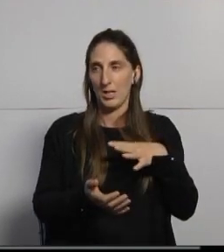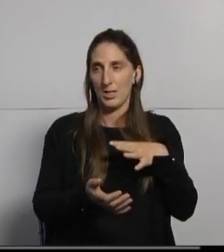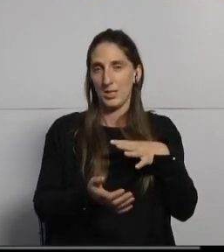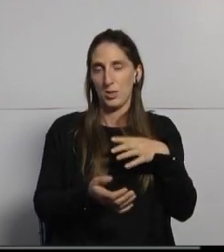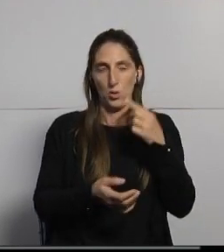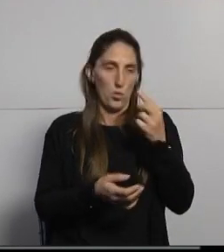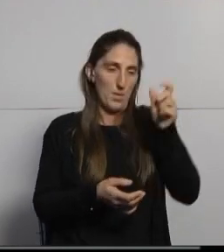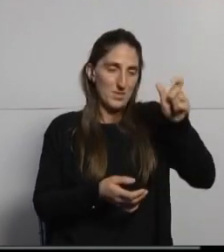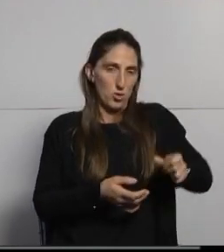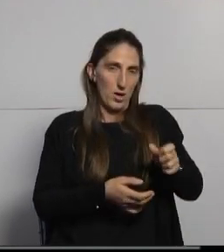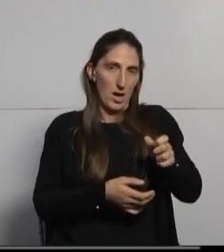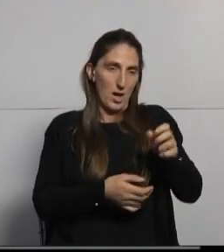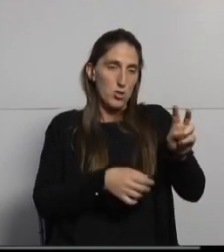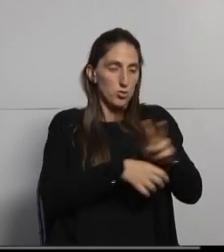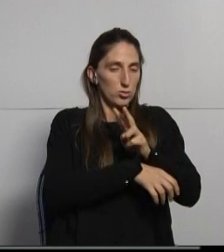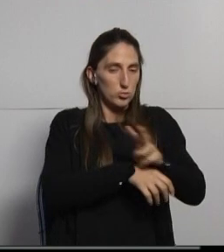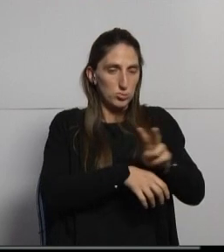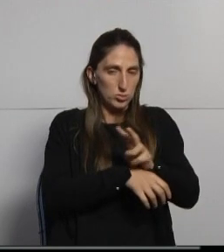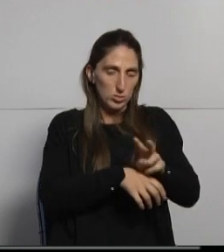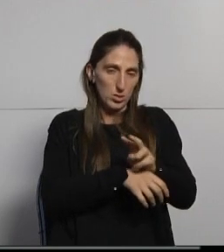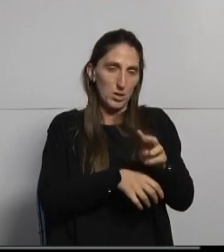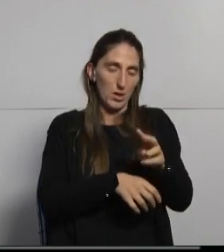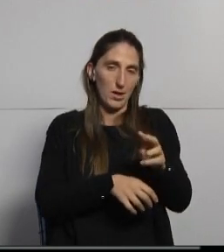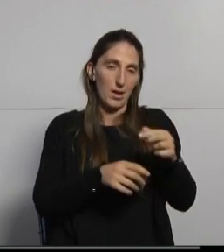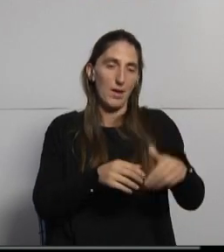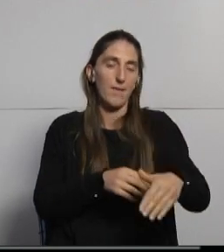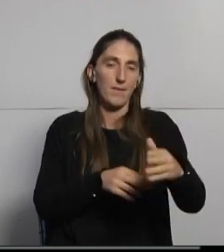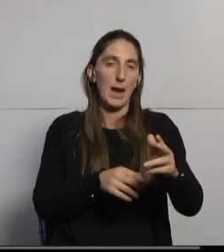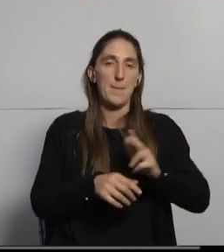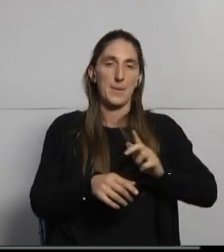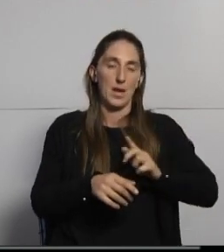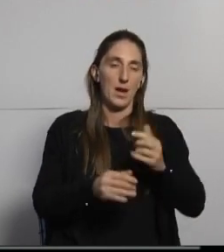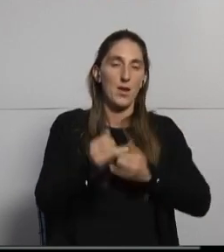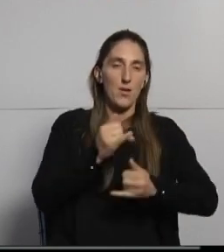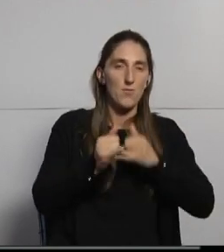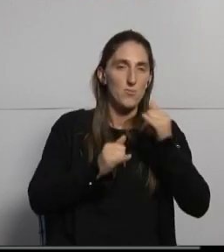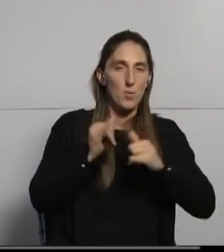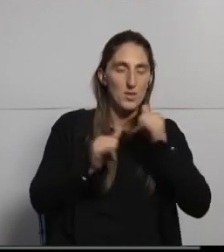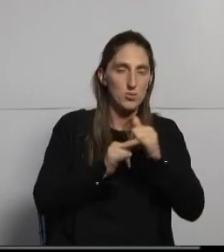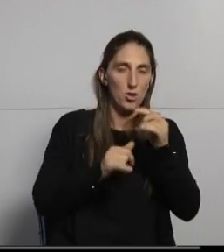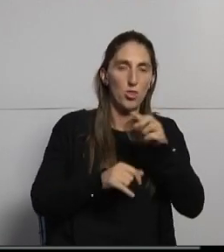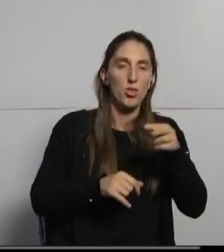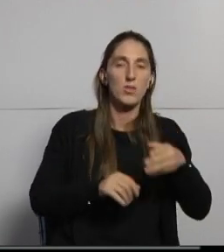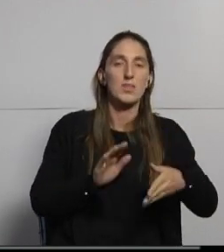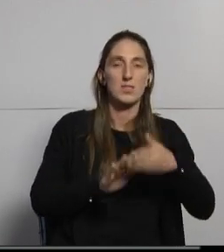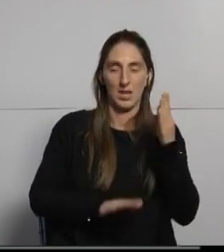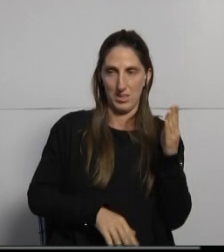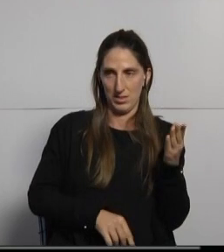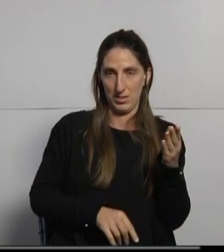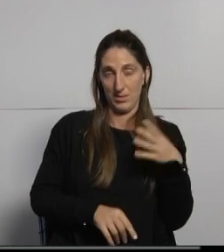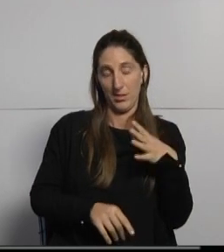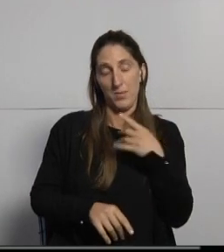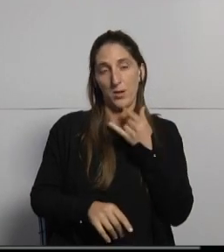un supervisor que nos va indicando cuál es la salida esperada para cada instancia de los datos. Entonces, mirando ahí el ejemplito, si tuviéramos un conjunto